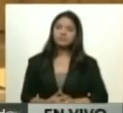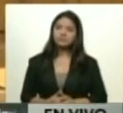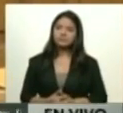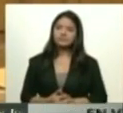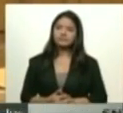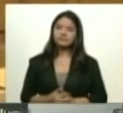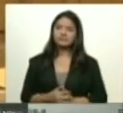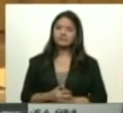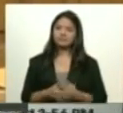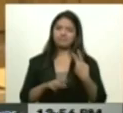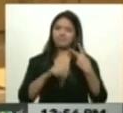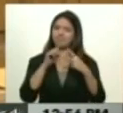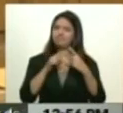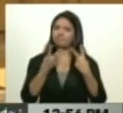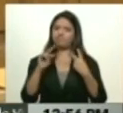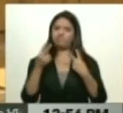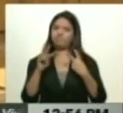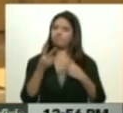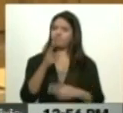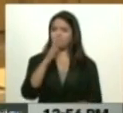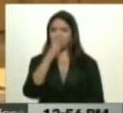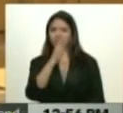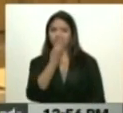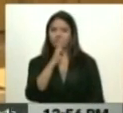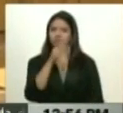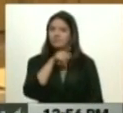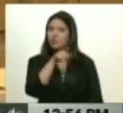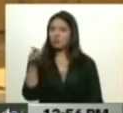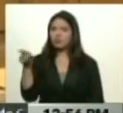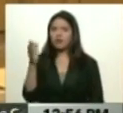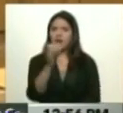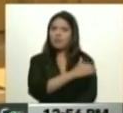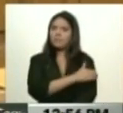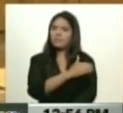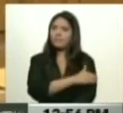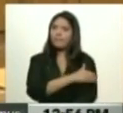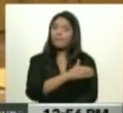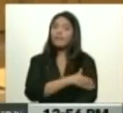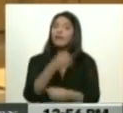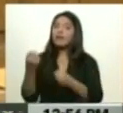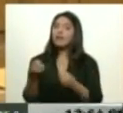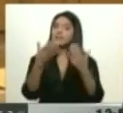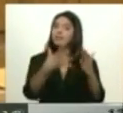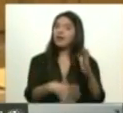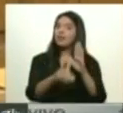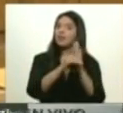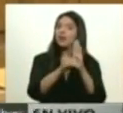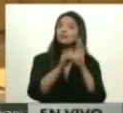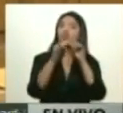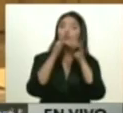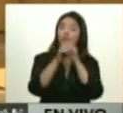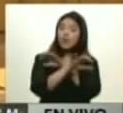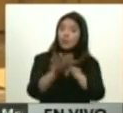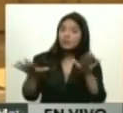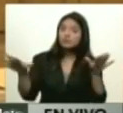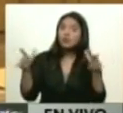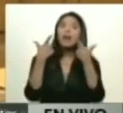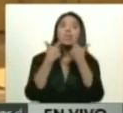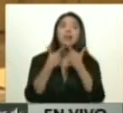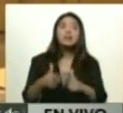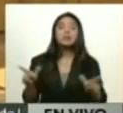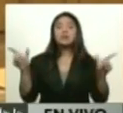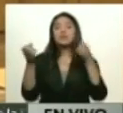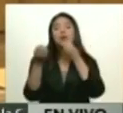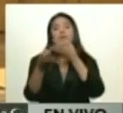doble rasero de la derecha venezolana, que le concede los derechos a la información y a la libre